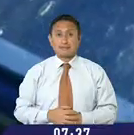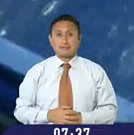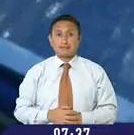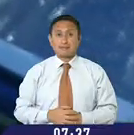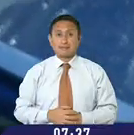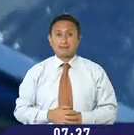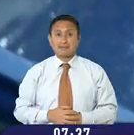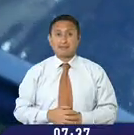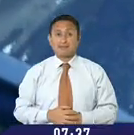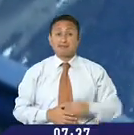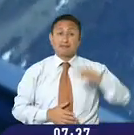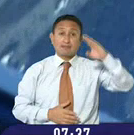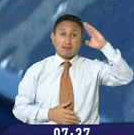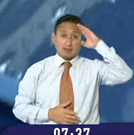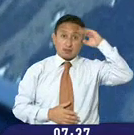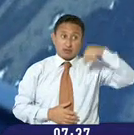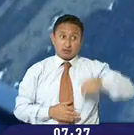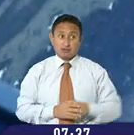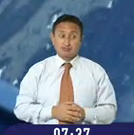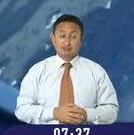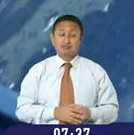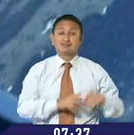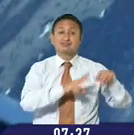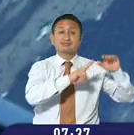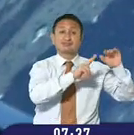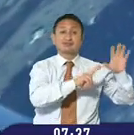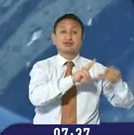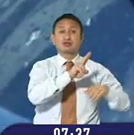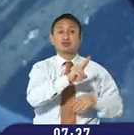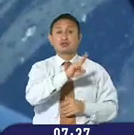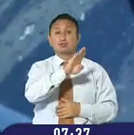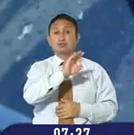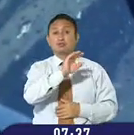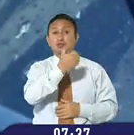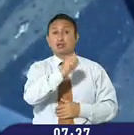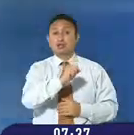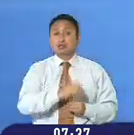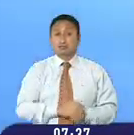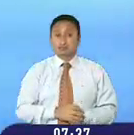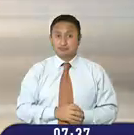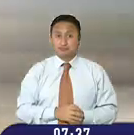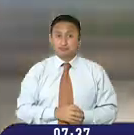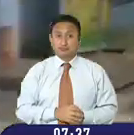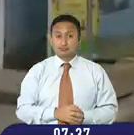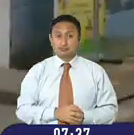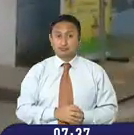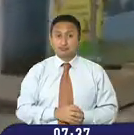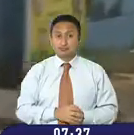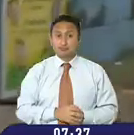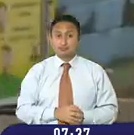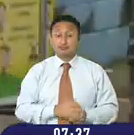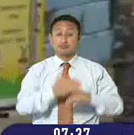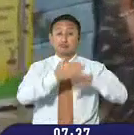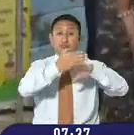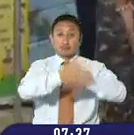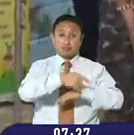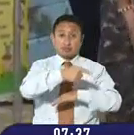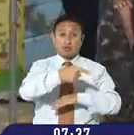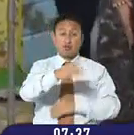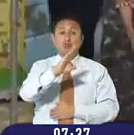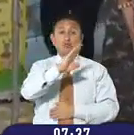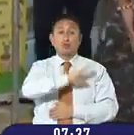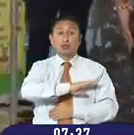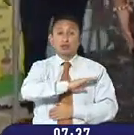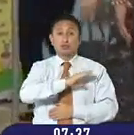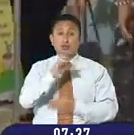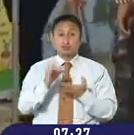La policía levantó 72 casquillos de bala en el sitio. Un día después, hasta el municipio del Cantón Durán